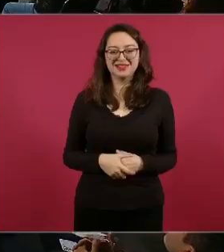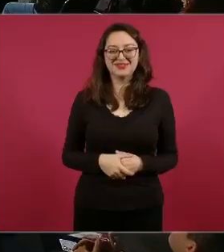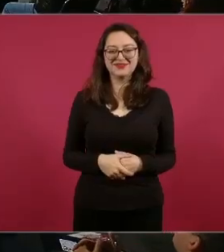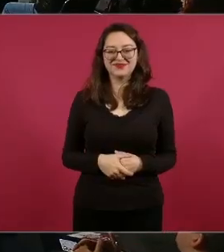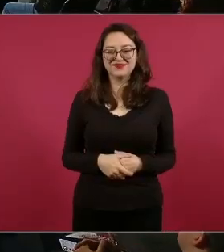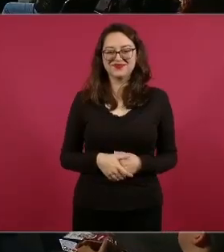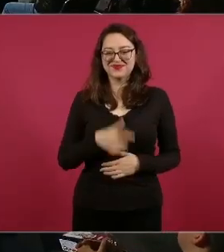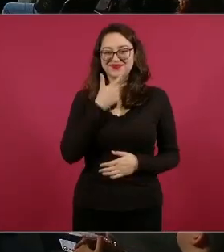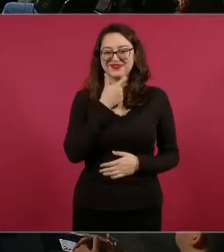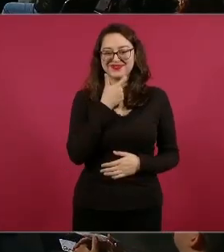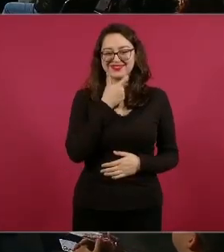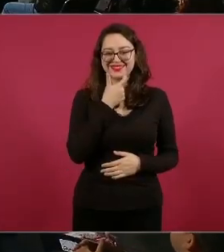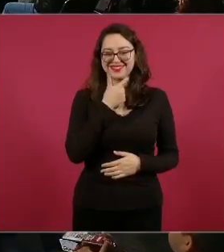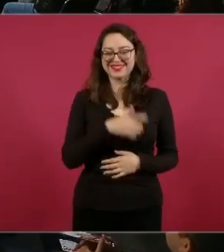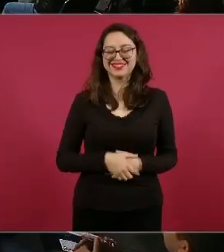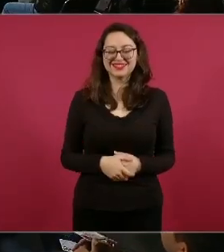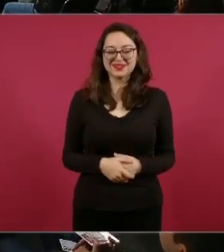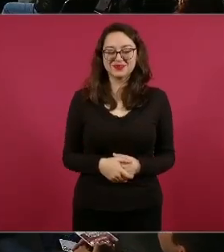No,